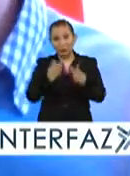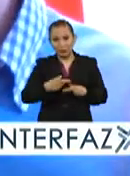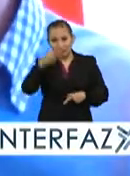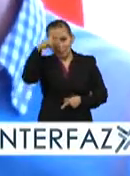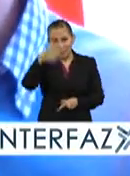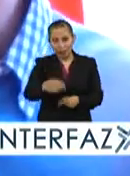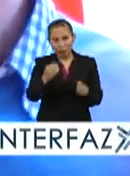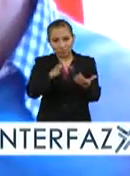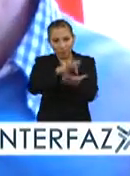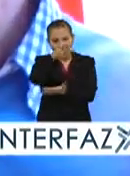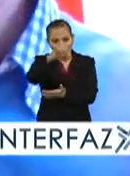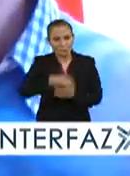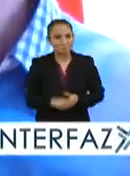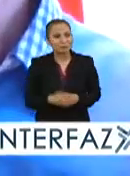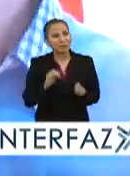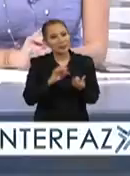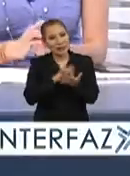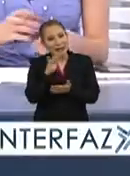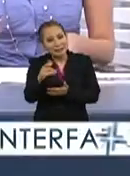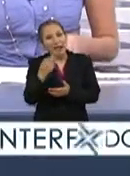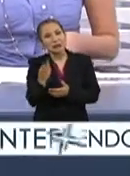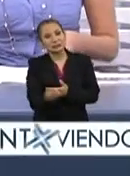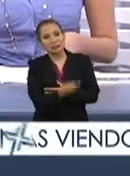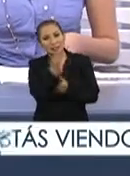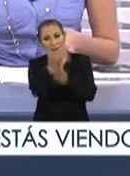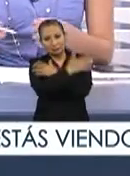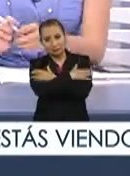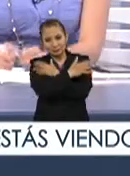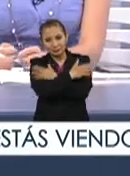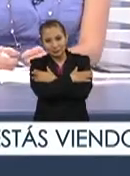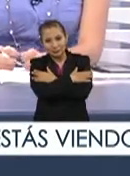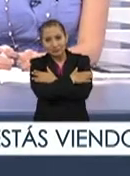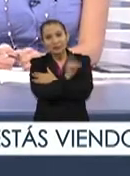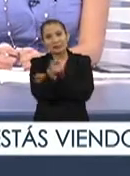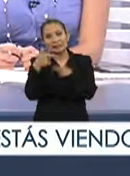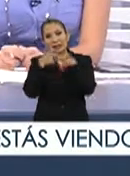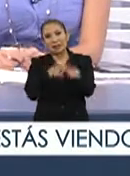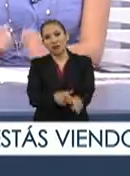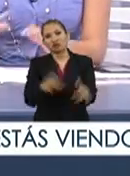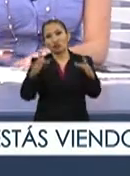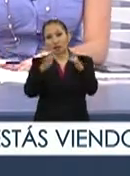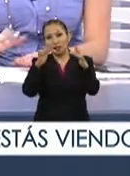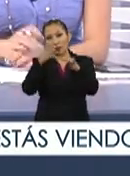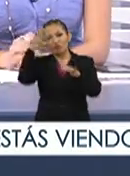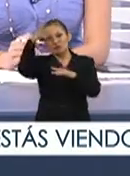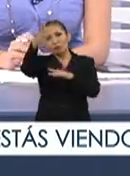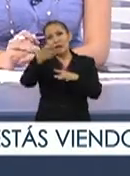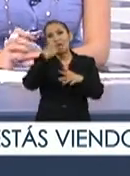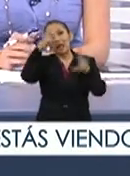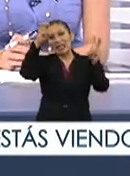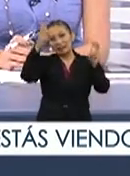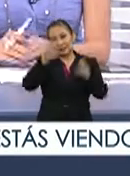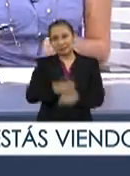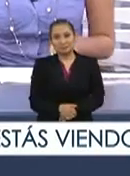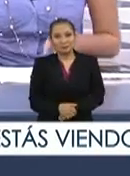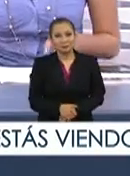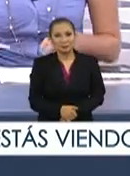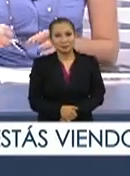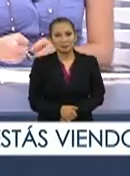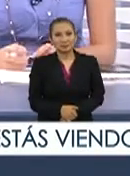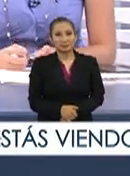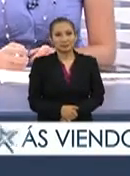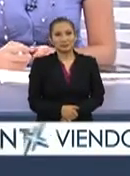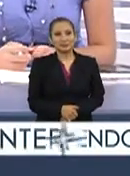público mexicano. Muchas gracias. Muchas gracias a usted, un fuerte abrazo y seguimos en contacto para seguir hablando de estos temas.